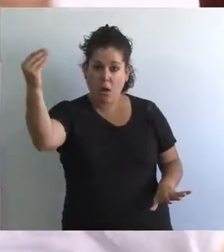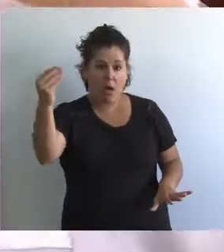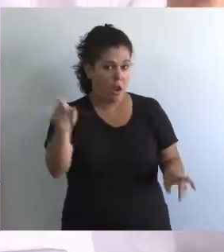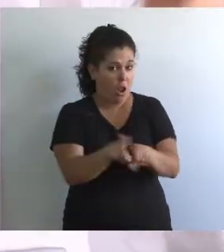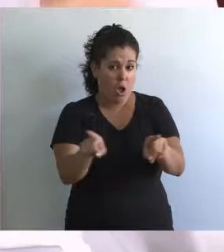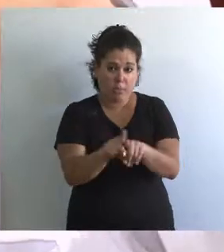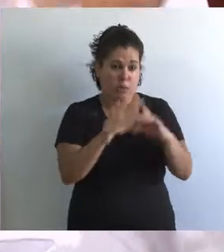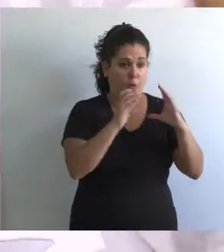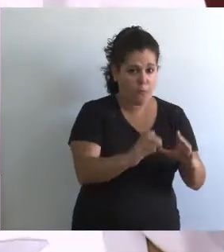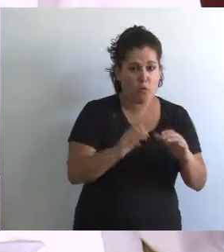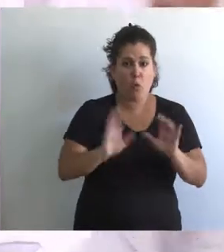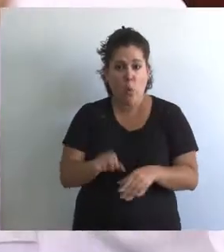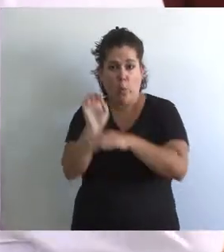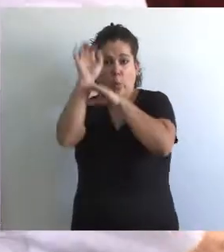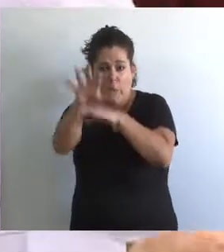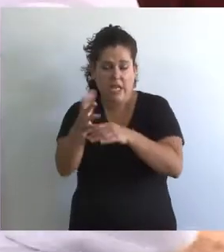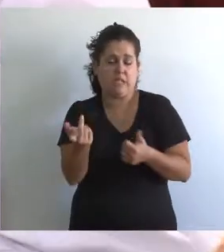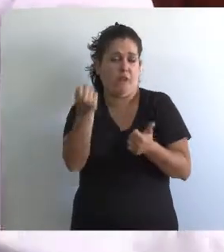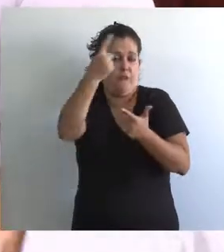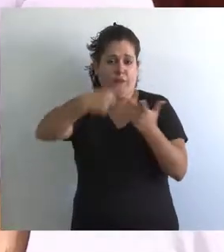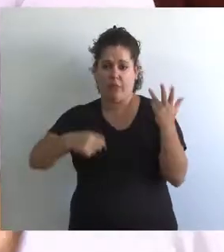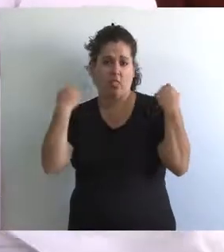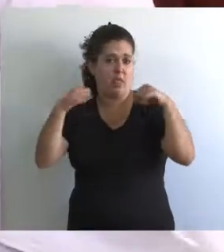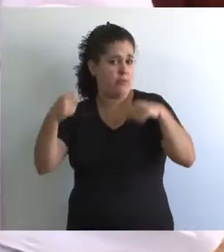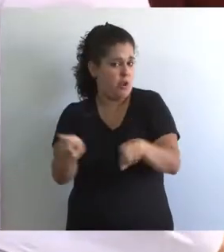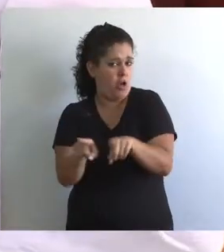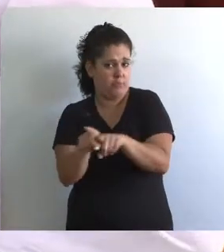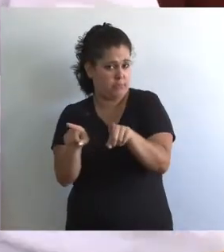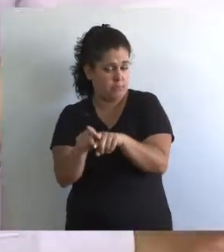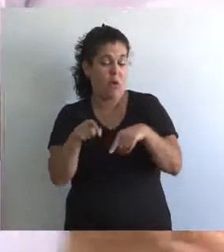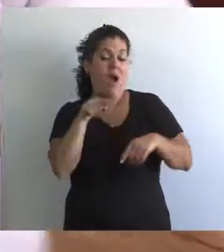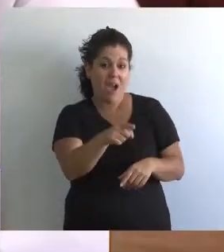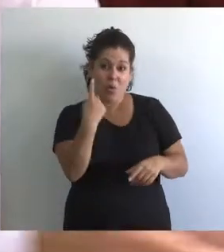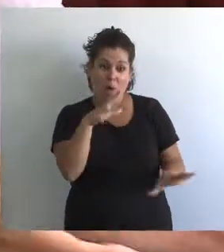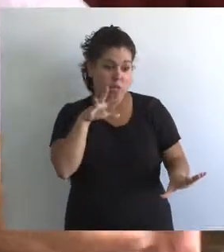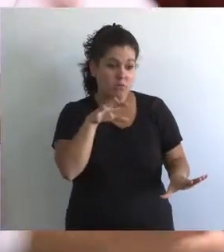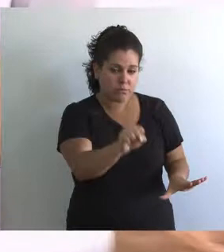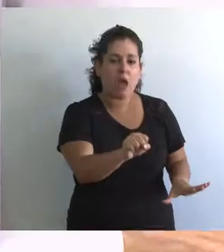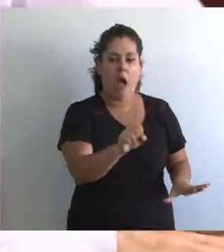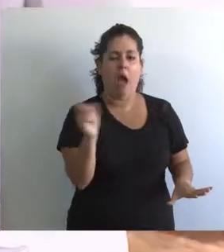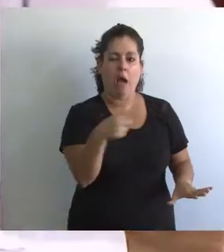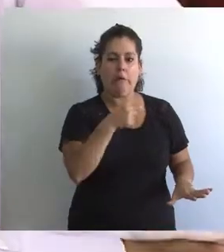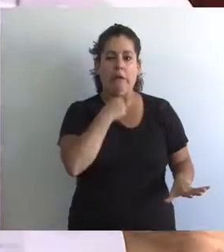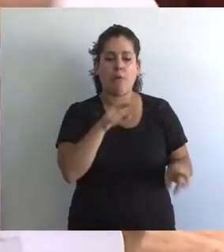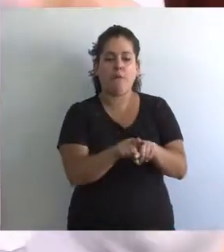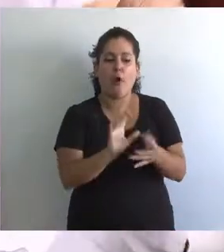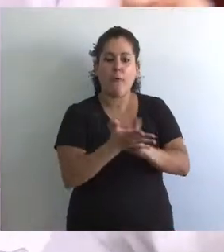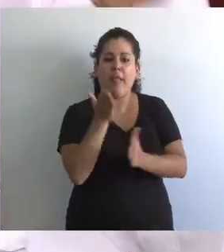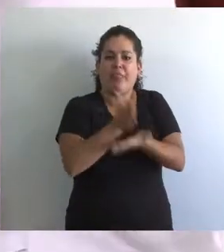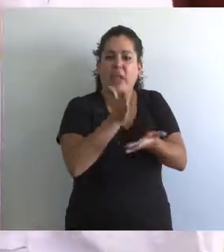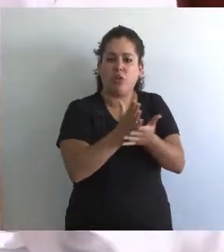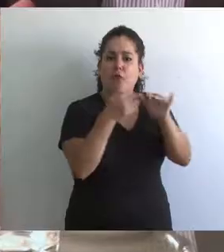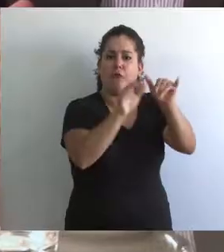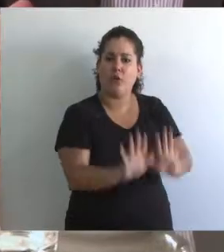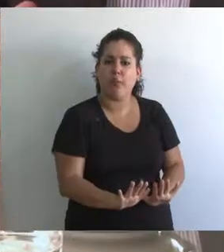también pasa en el básquet o pasa en otros, sí, claro, en otras disciplinas. Y ahí se está trabajando que ese derecho de